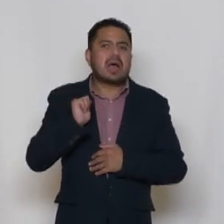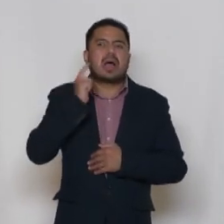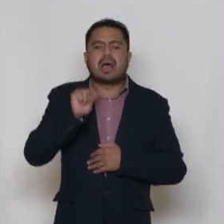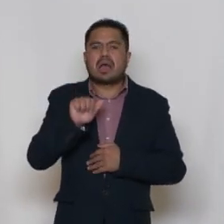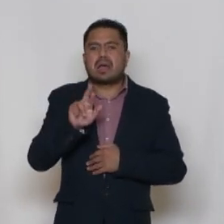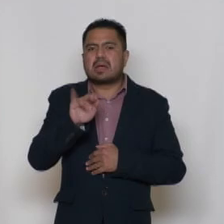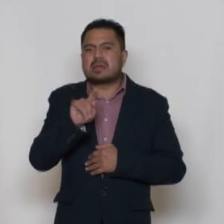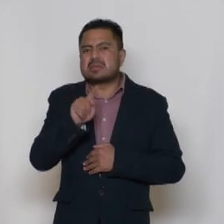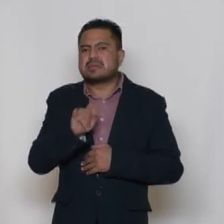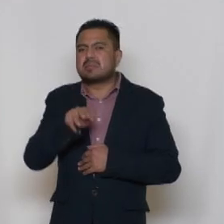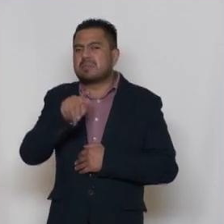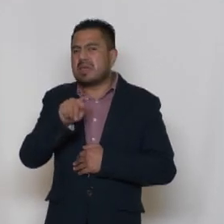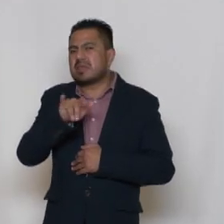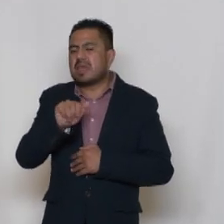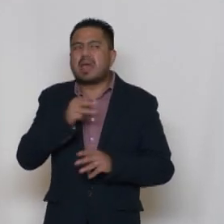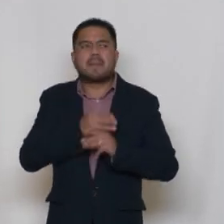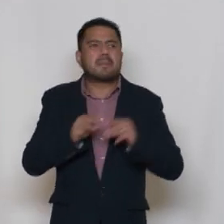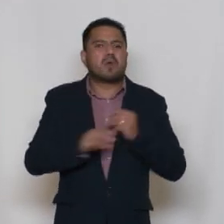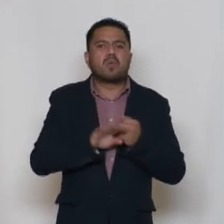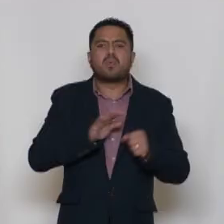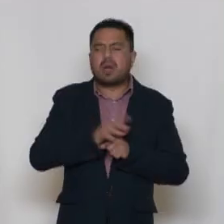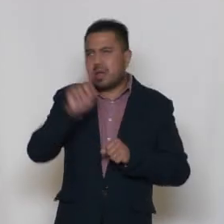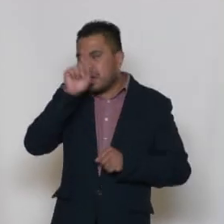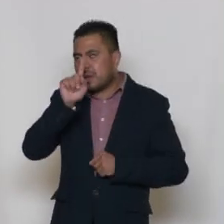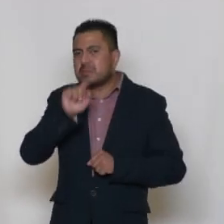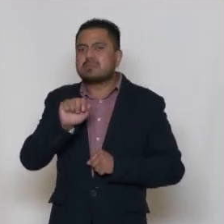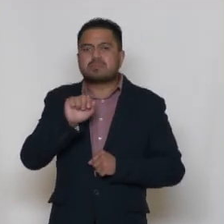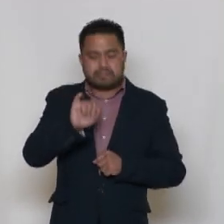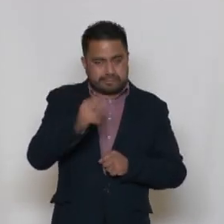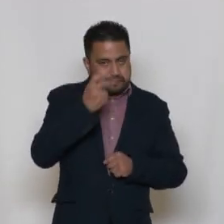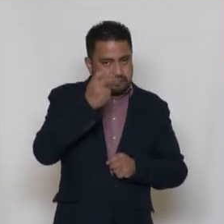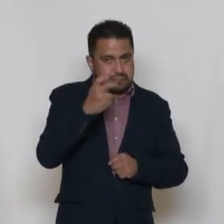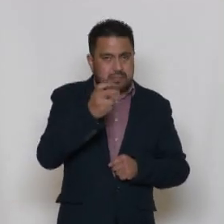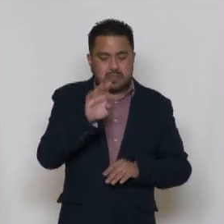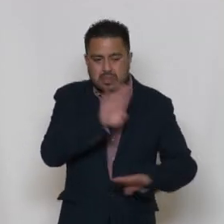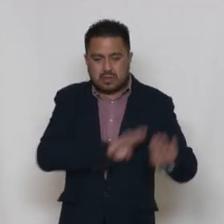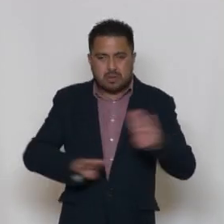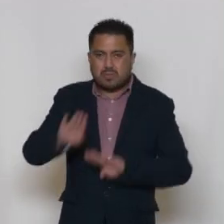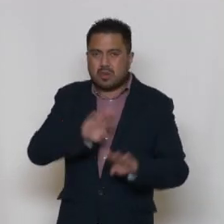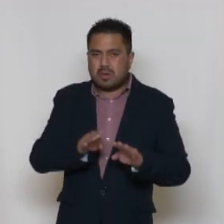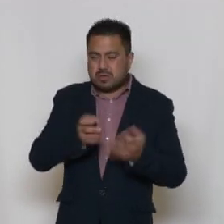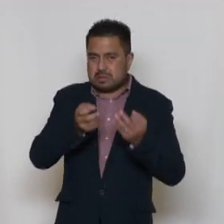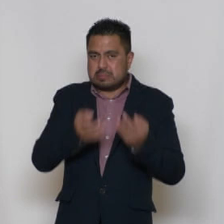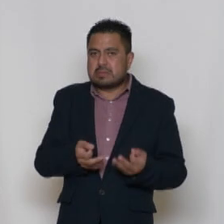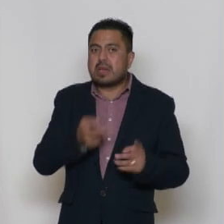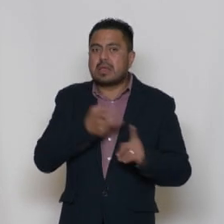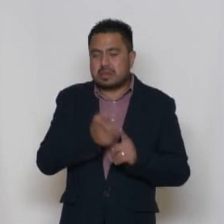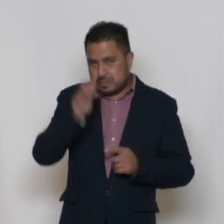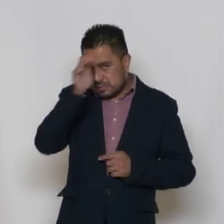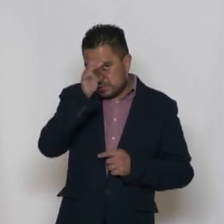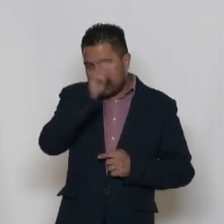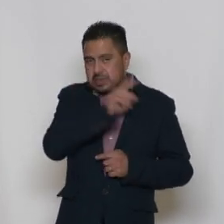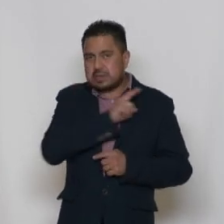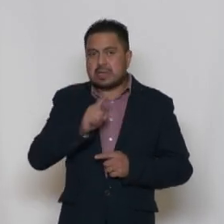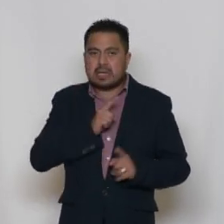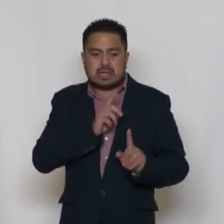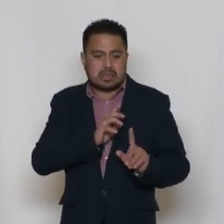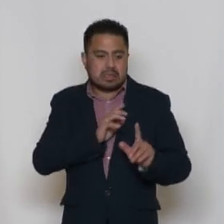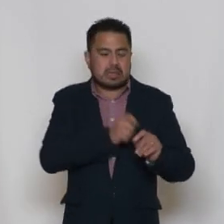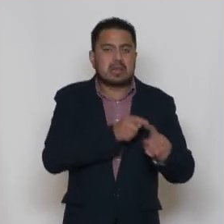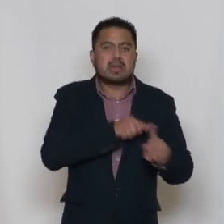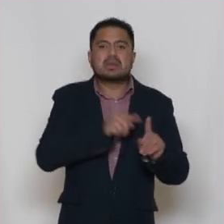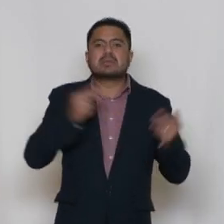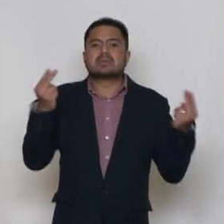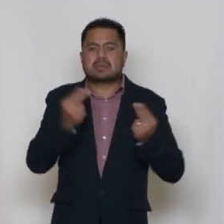aritmética, álgebra. ¿Qué materias tú les recomendarías? Por supuesto, mira, en la biología efectivamente y ciencias que de ella emanan también se